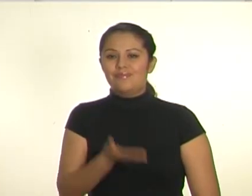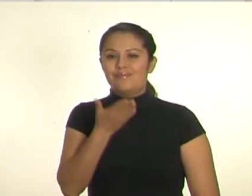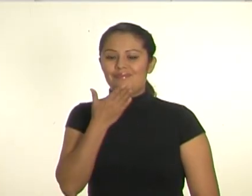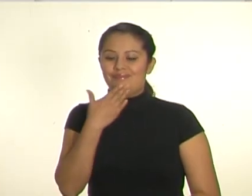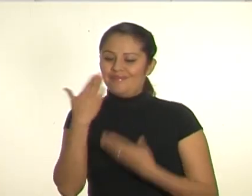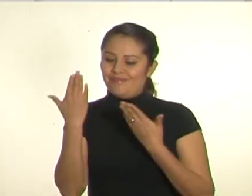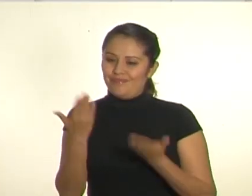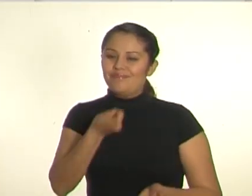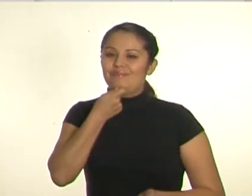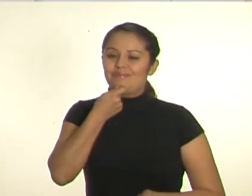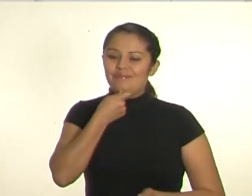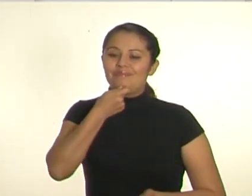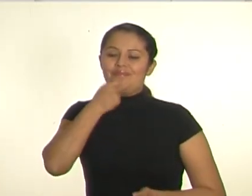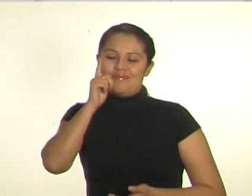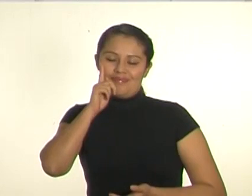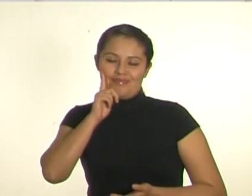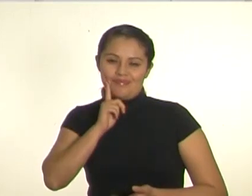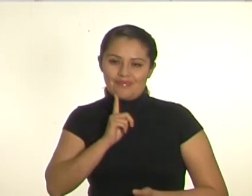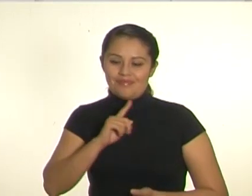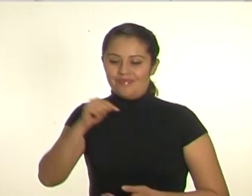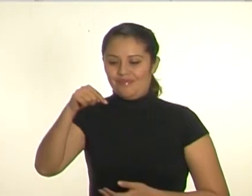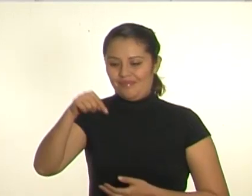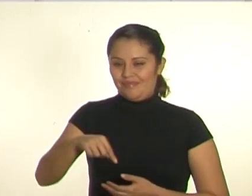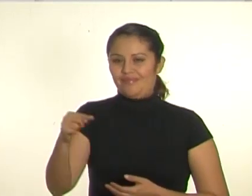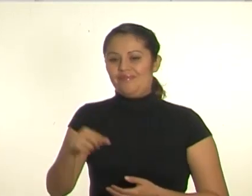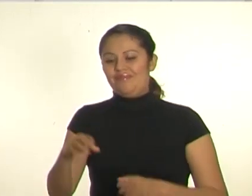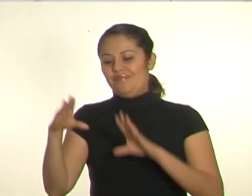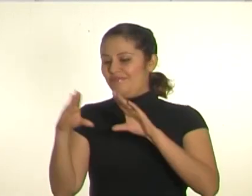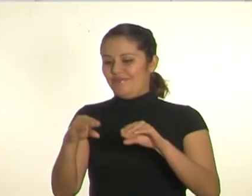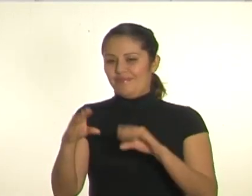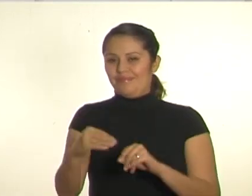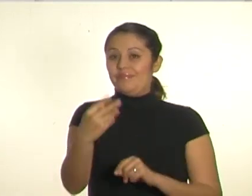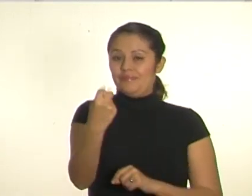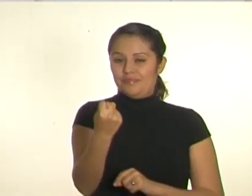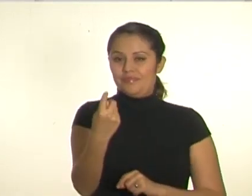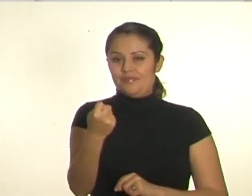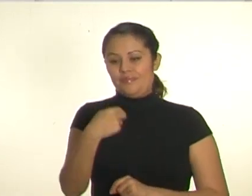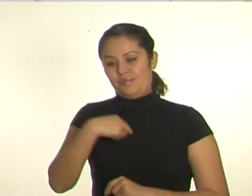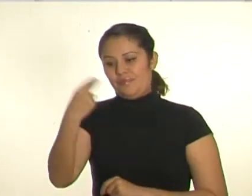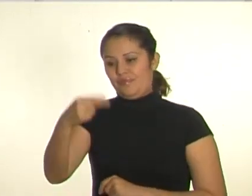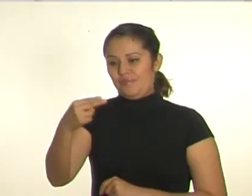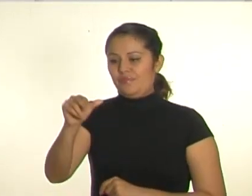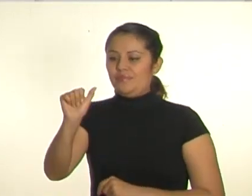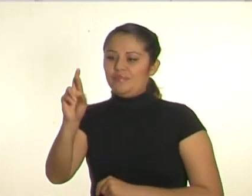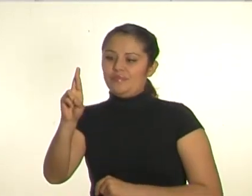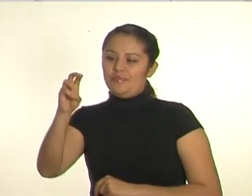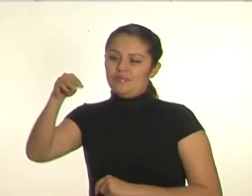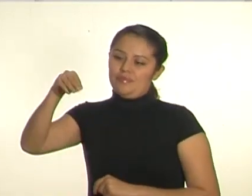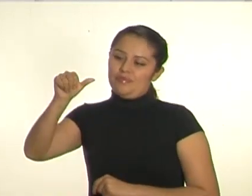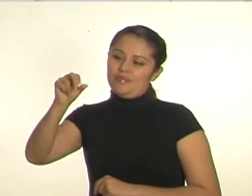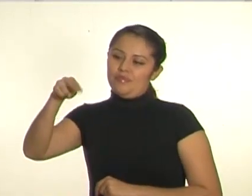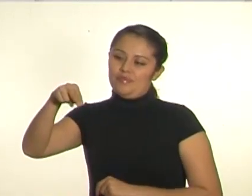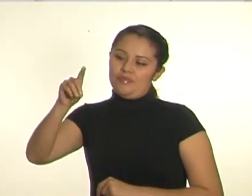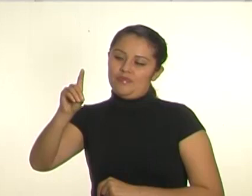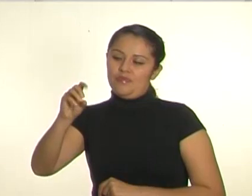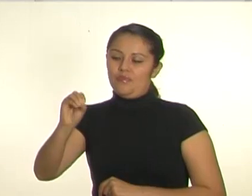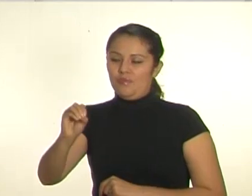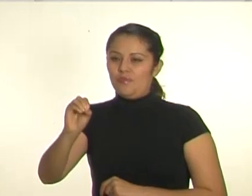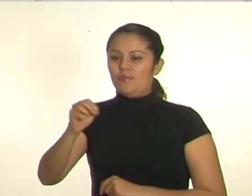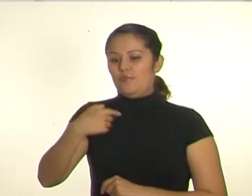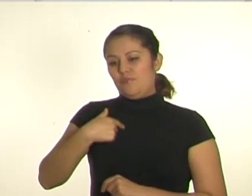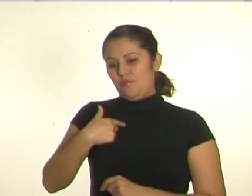Bienvenidos niños y niñas a su programa Educando TV. Mi nombre es Armando Mendoza y yo voy a